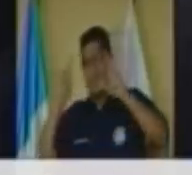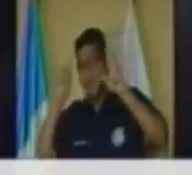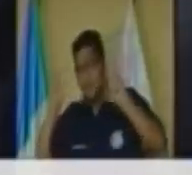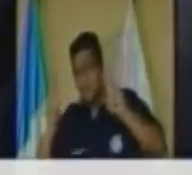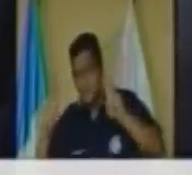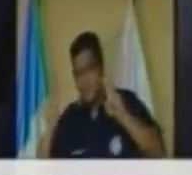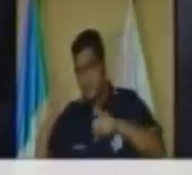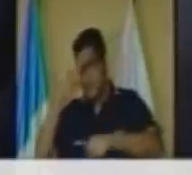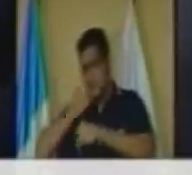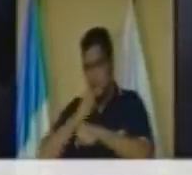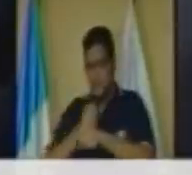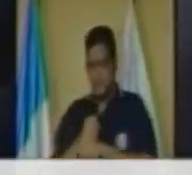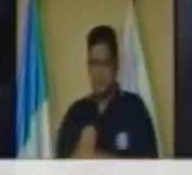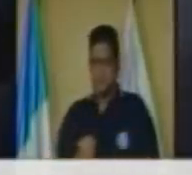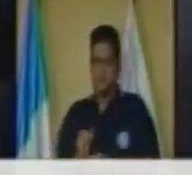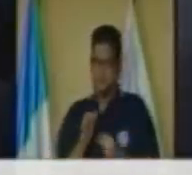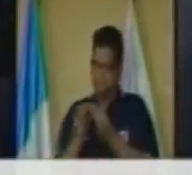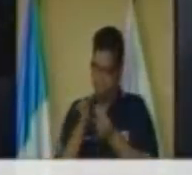ejemplo,